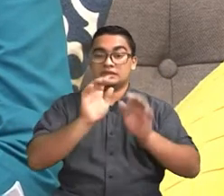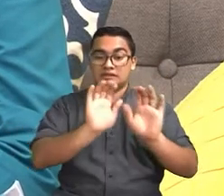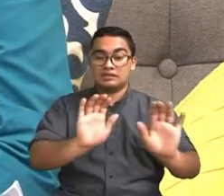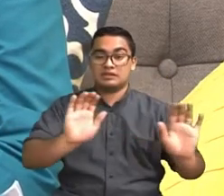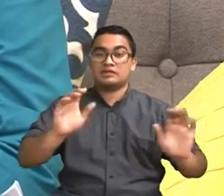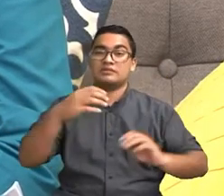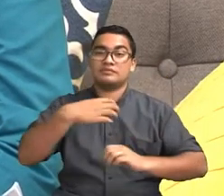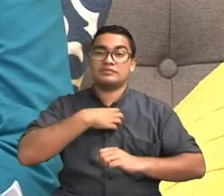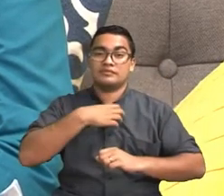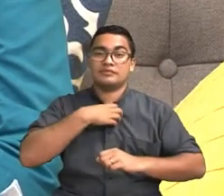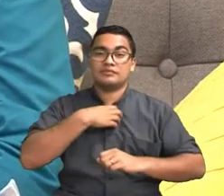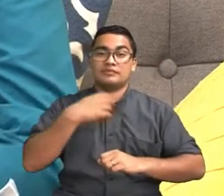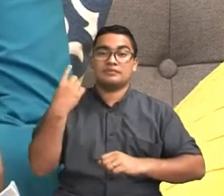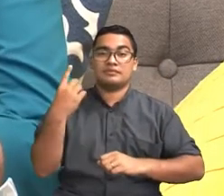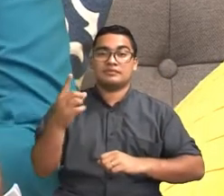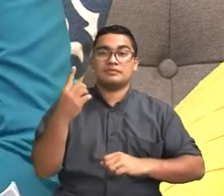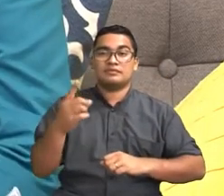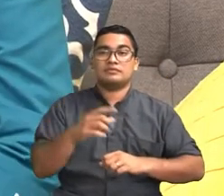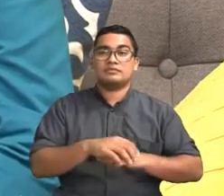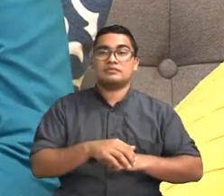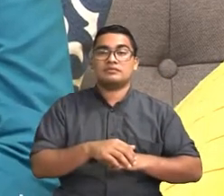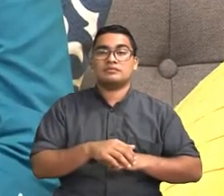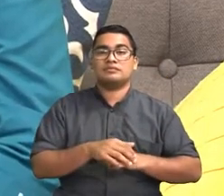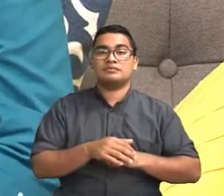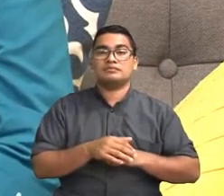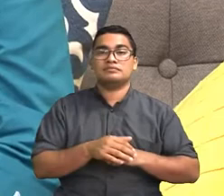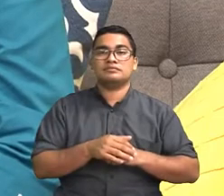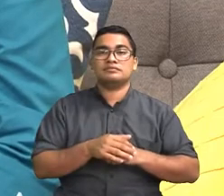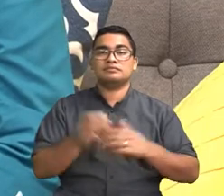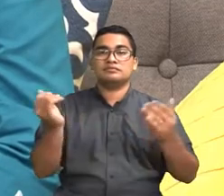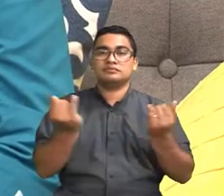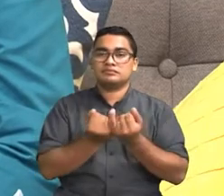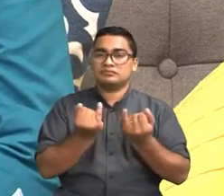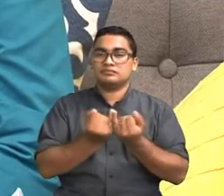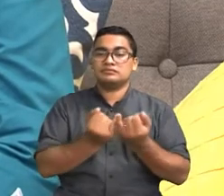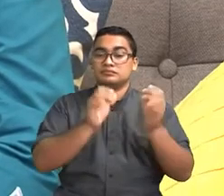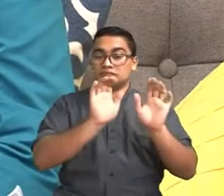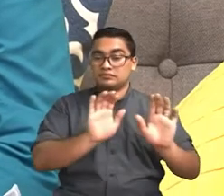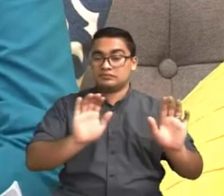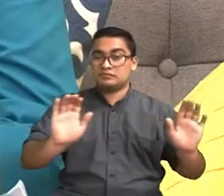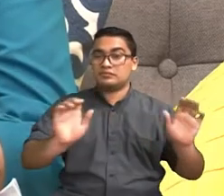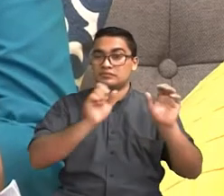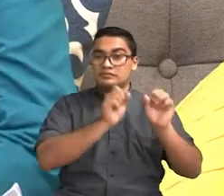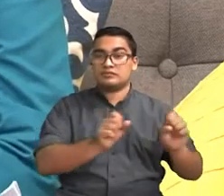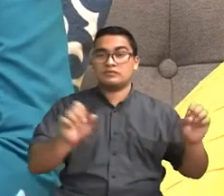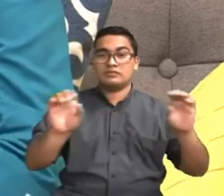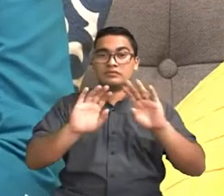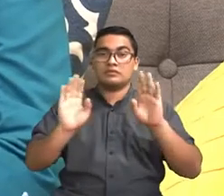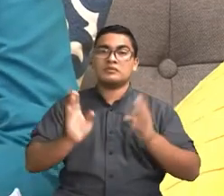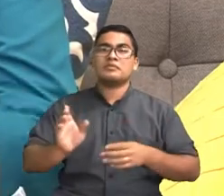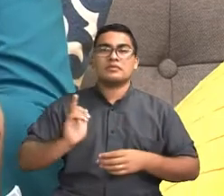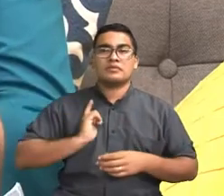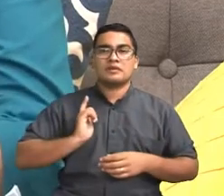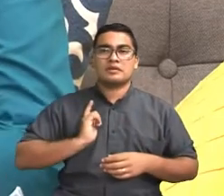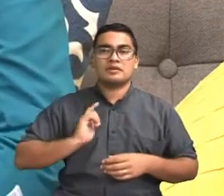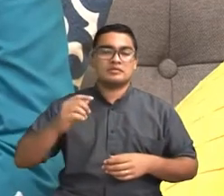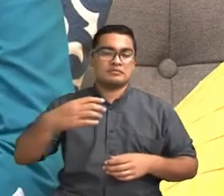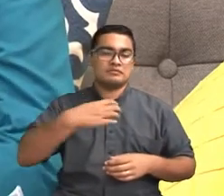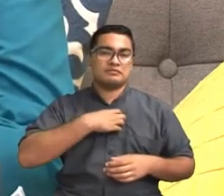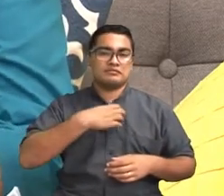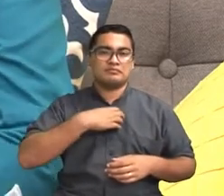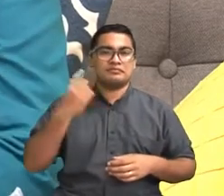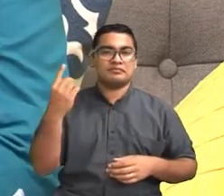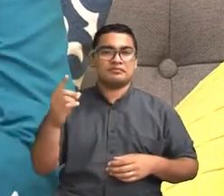derecho, ¿verdad?, son sujetos sociales. Y el niño y la niña tiene esa facultad y tiene ese derecho